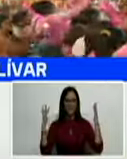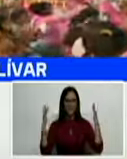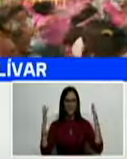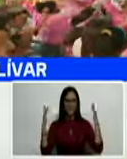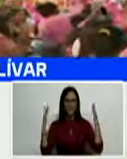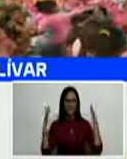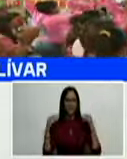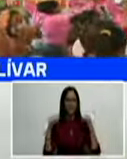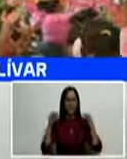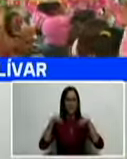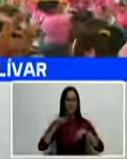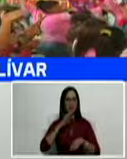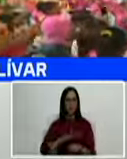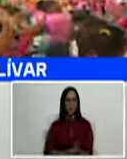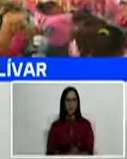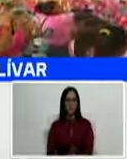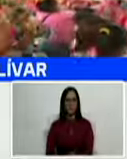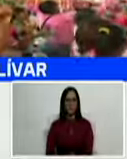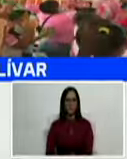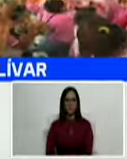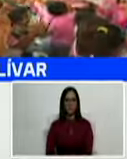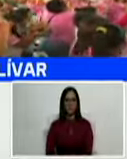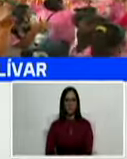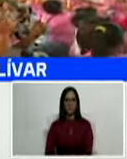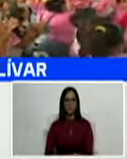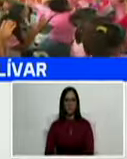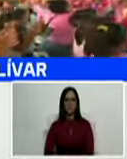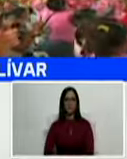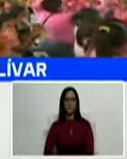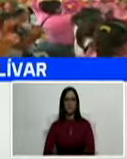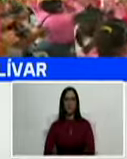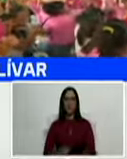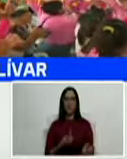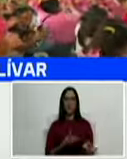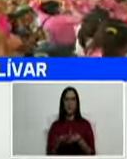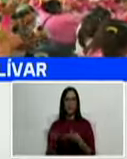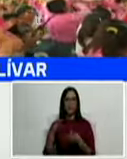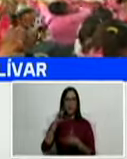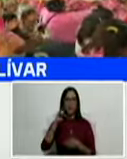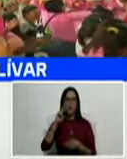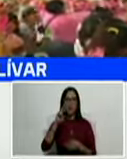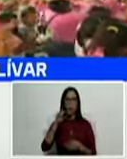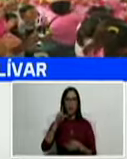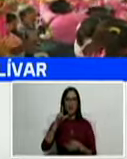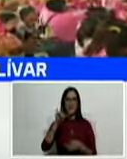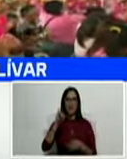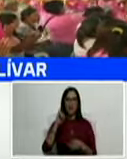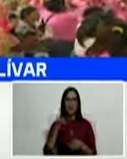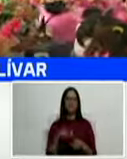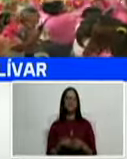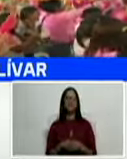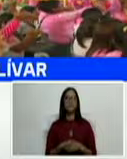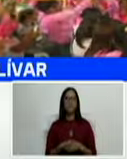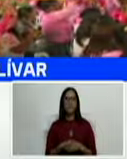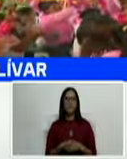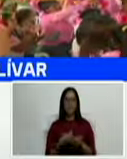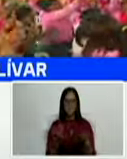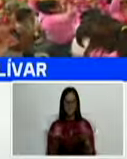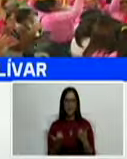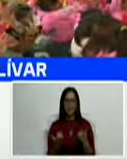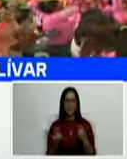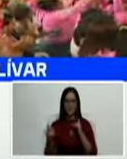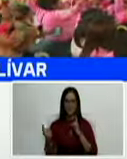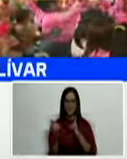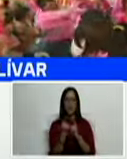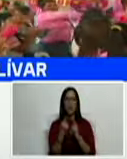Aquí estamos. Yo voy a invitar a Coralic Azucena Montes Urbina. Coralic, ven acá, Coralic,